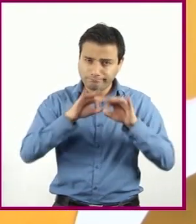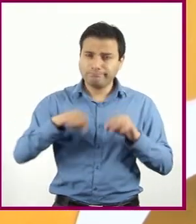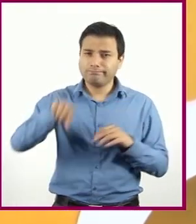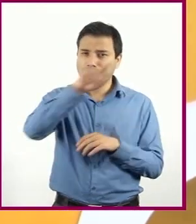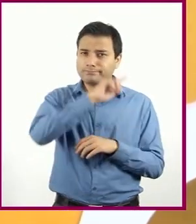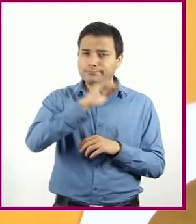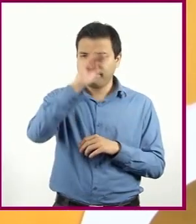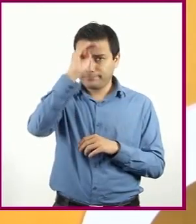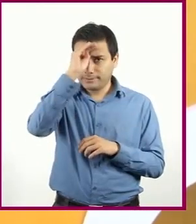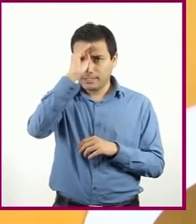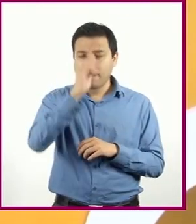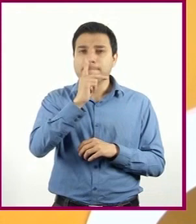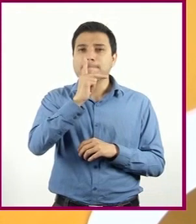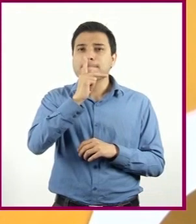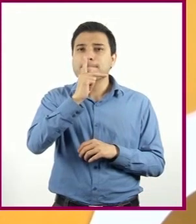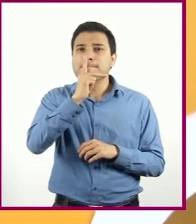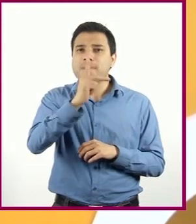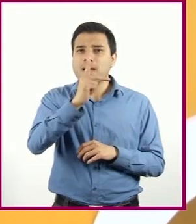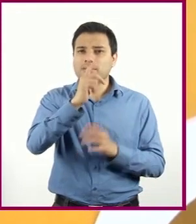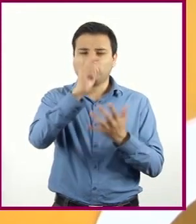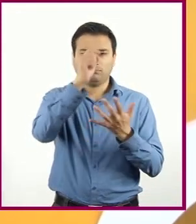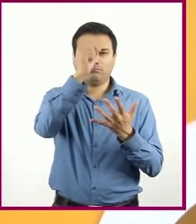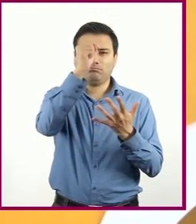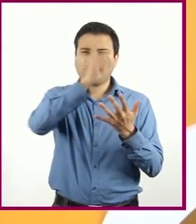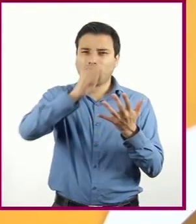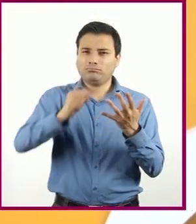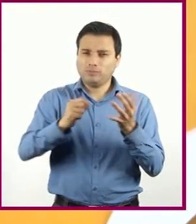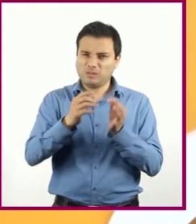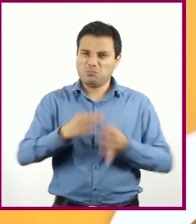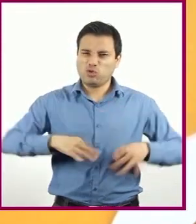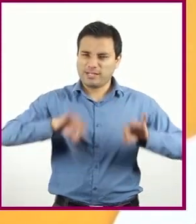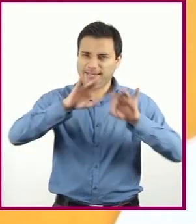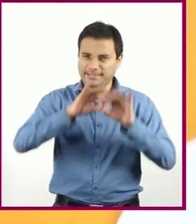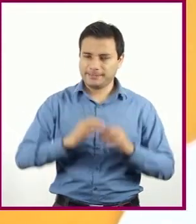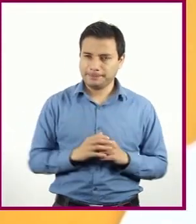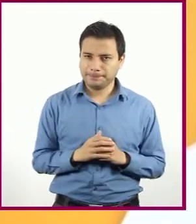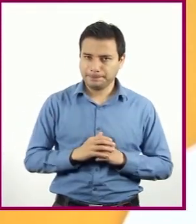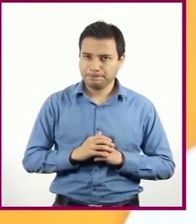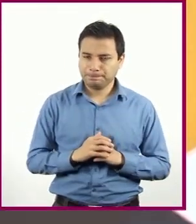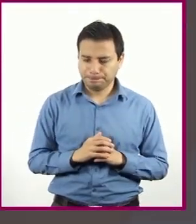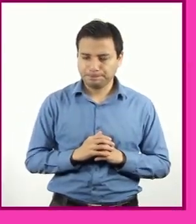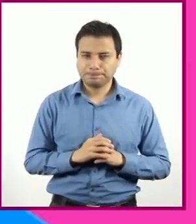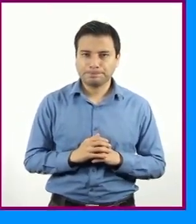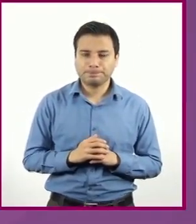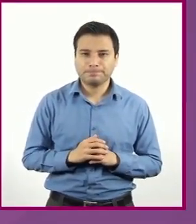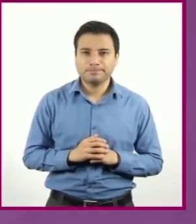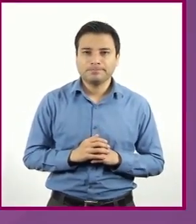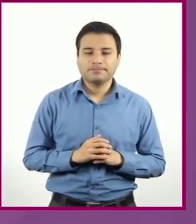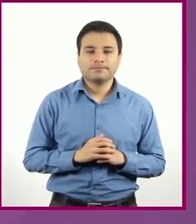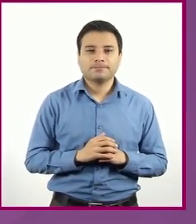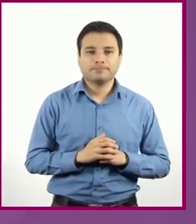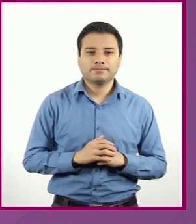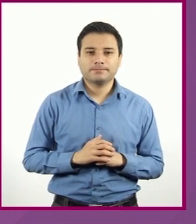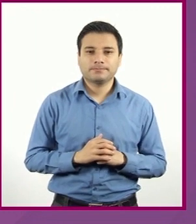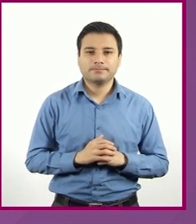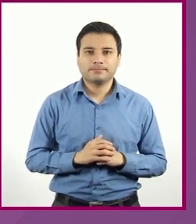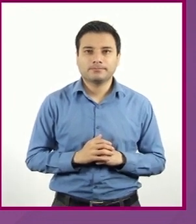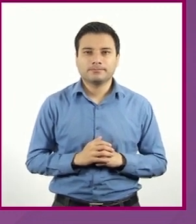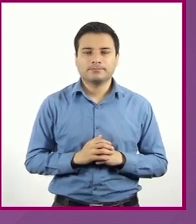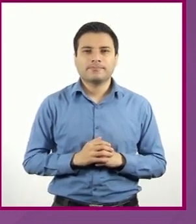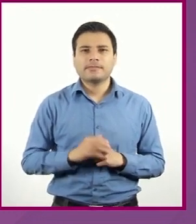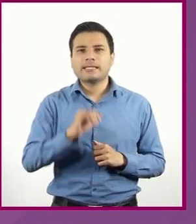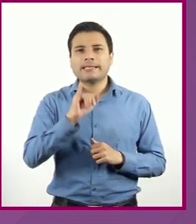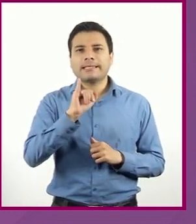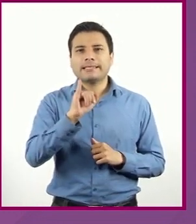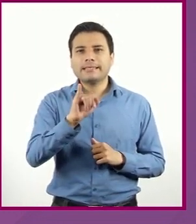torno a los términos que generalmente escuchamos en una sesión de matemáticas, y en específico de álgebra. ¿Qué es una